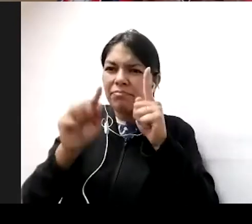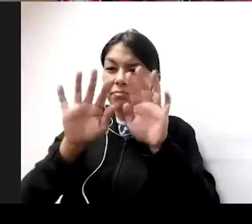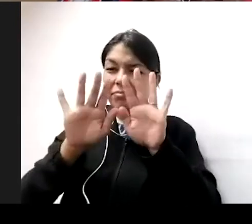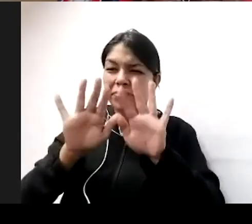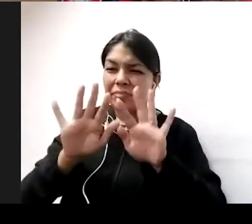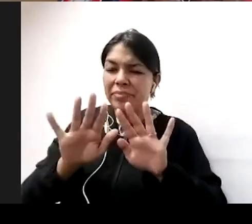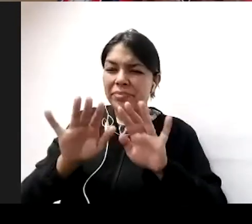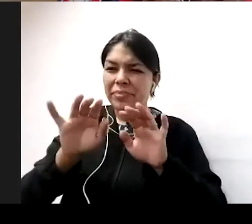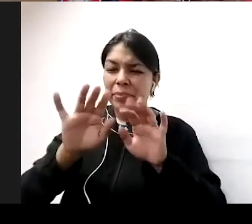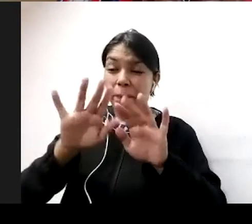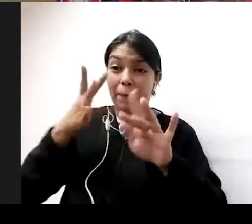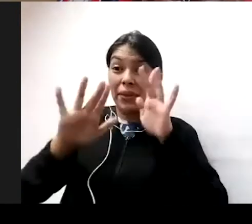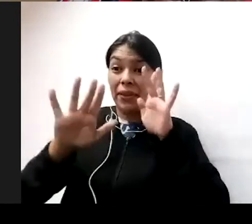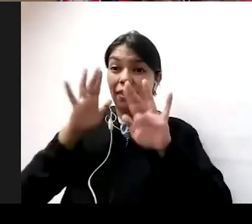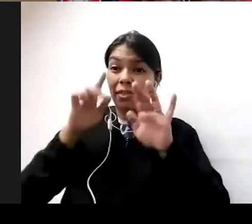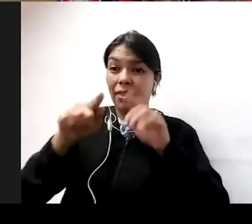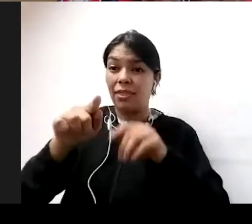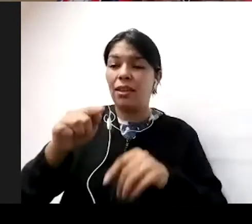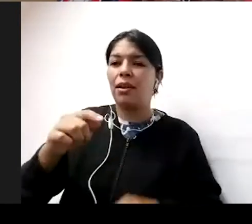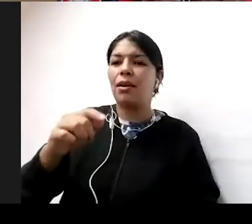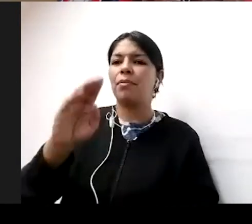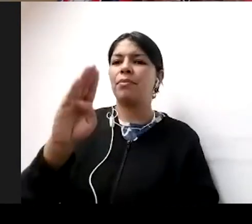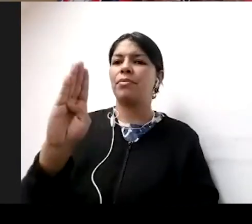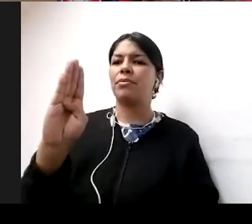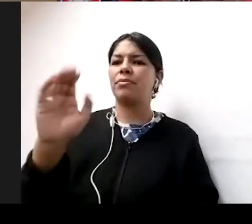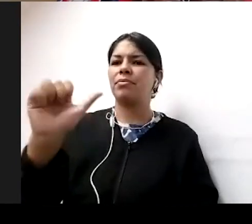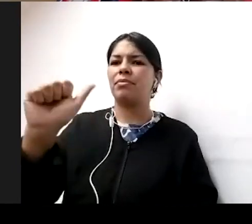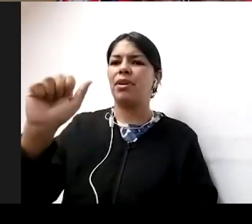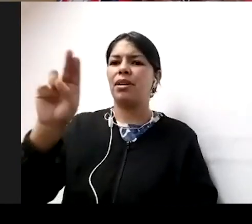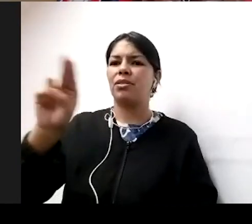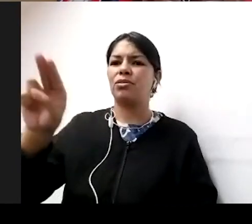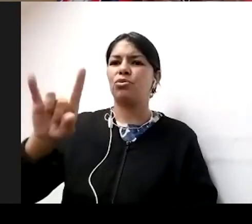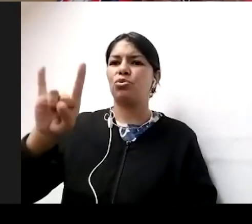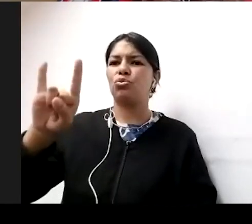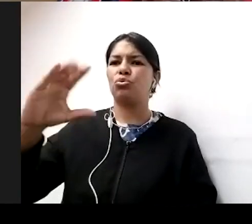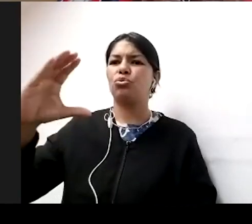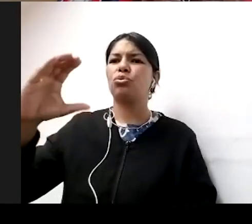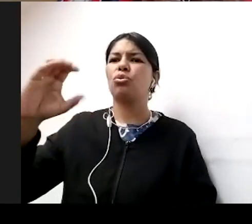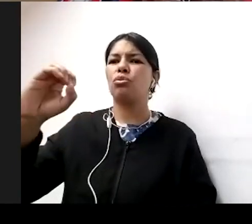Es el último escalón del consumo de sustancias. A corto plazo,